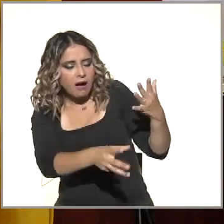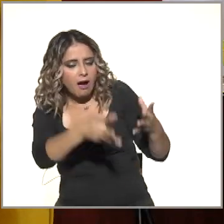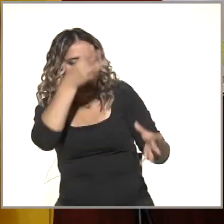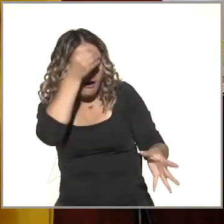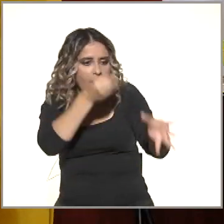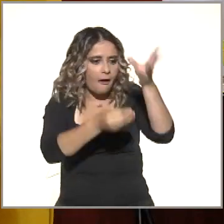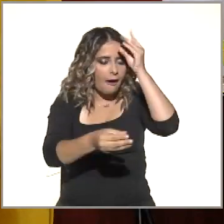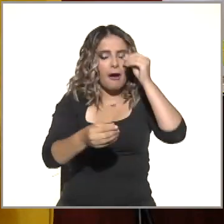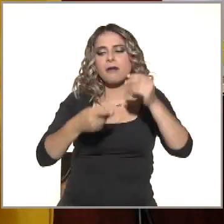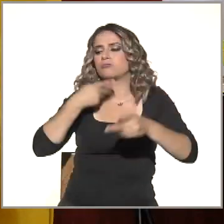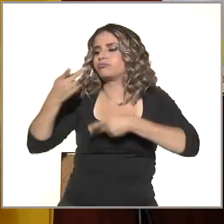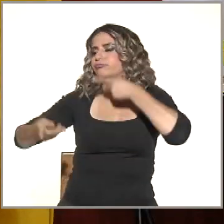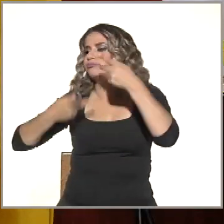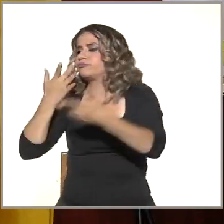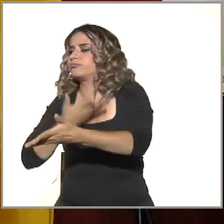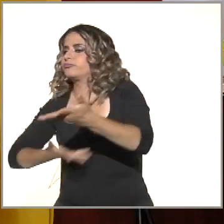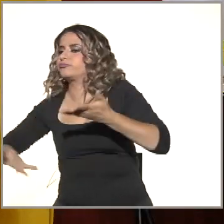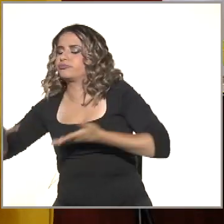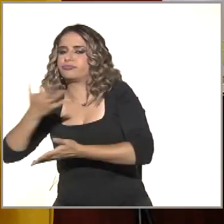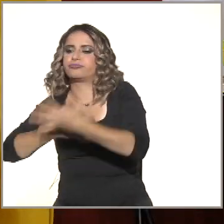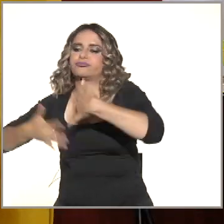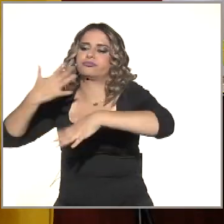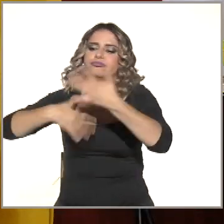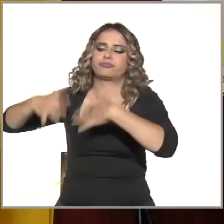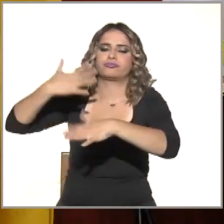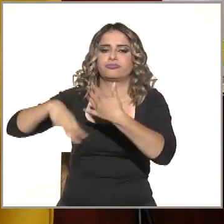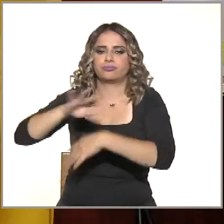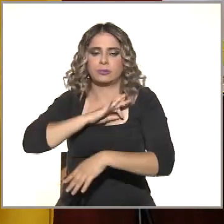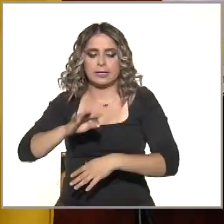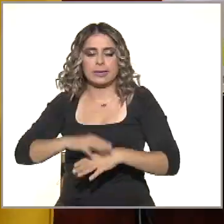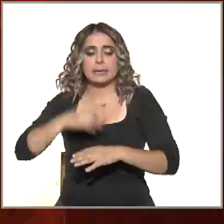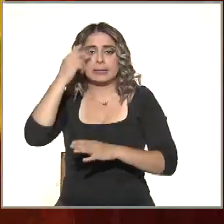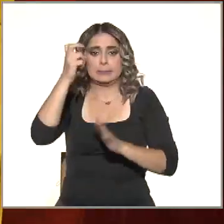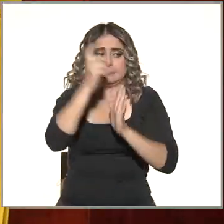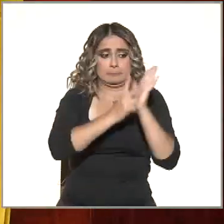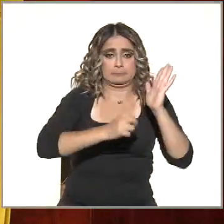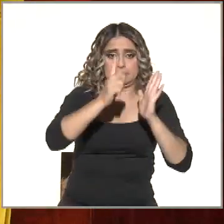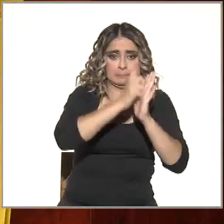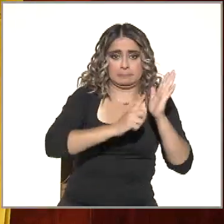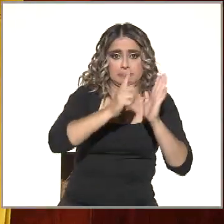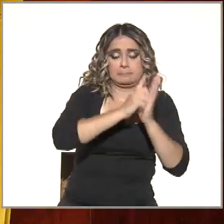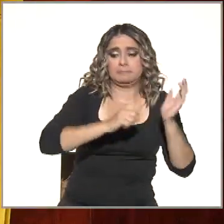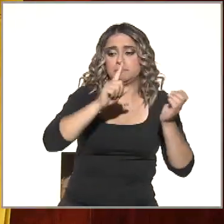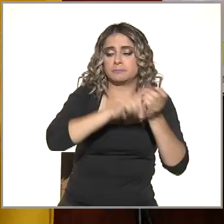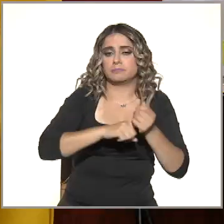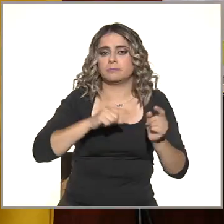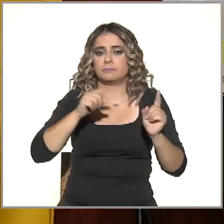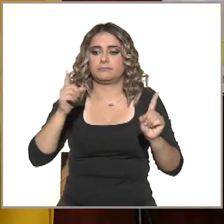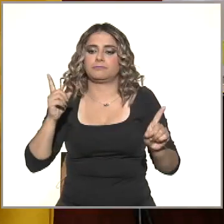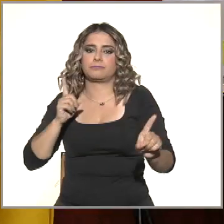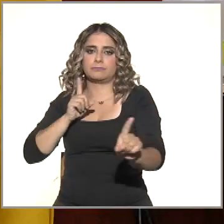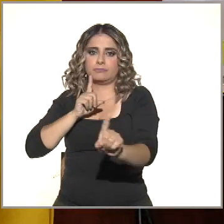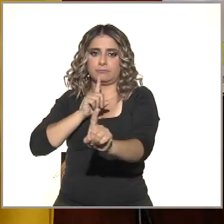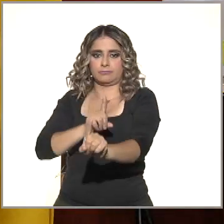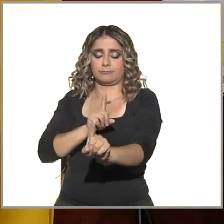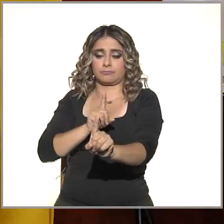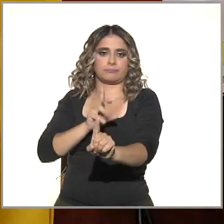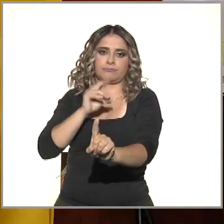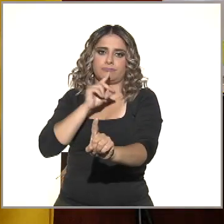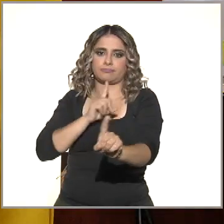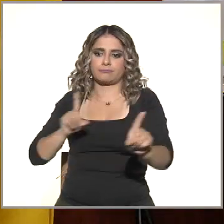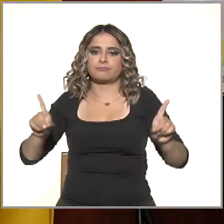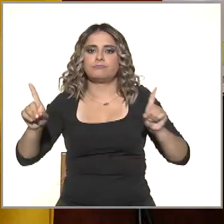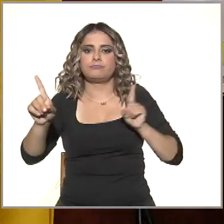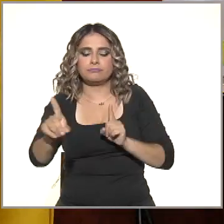todos los hablantes. Yo digo que siempre en un diccionario vamos a la retaguardia de los hablantes, nunca podemos ir antes de ellos. Claro,